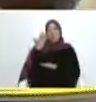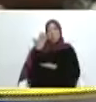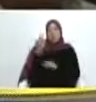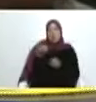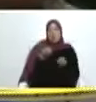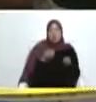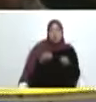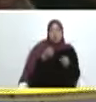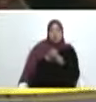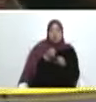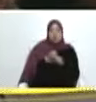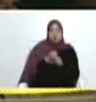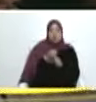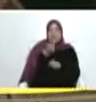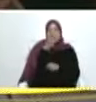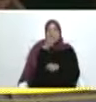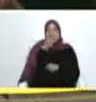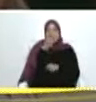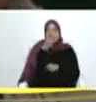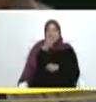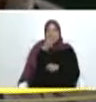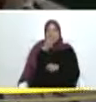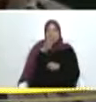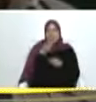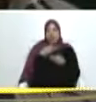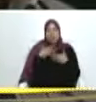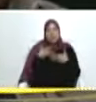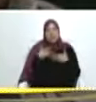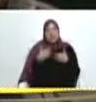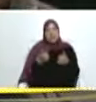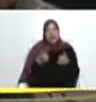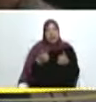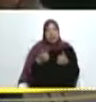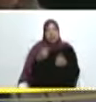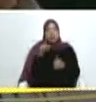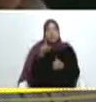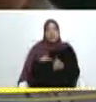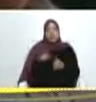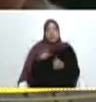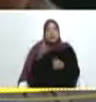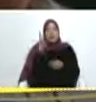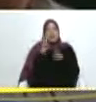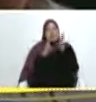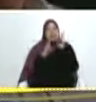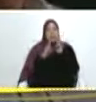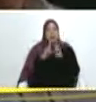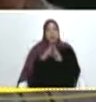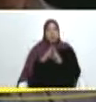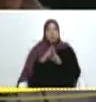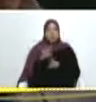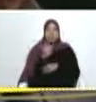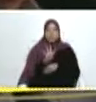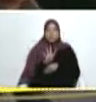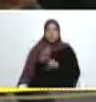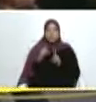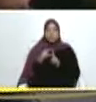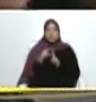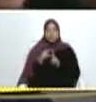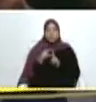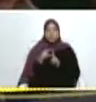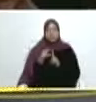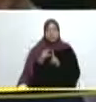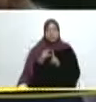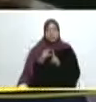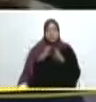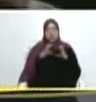sembrar, reverdecer, sanar y sanear. Esas cuatro palabras están en el corazón